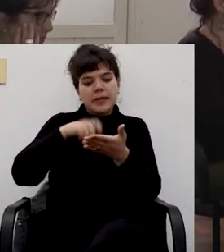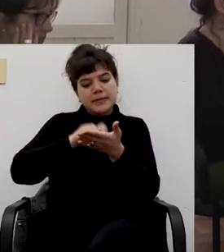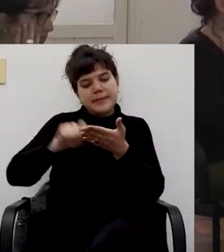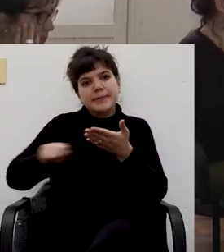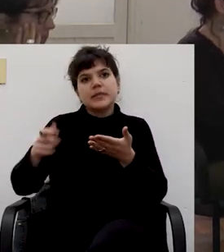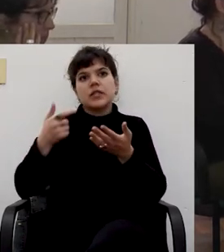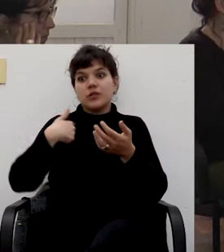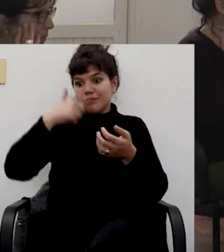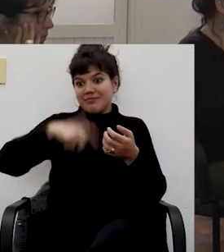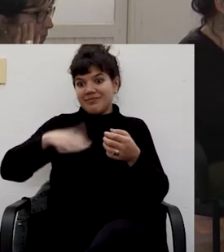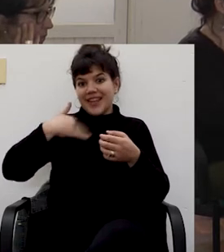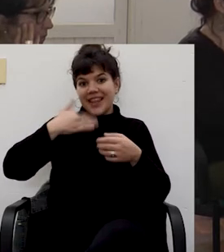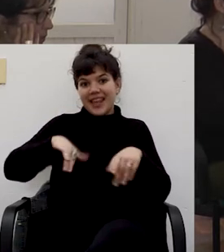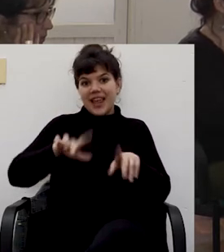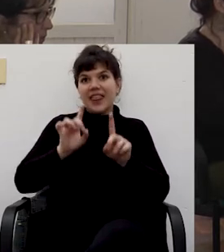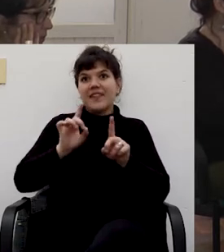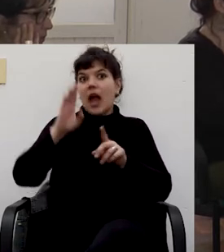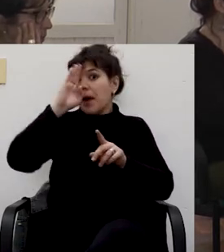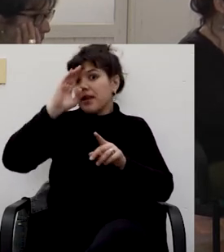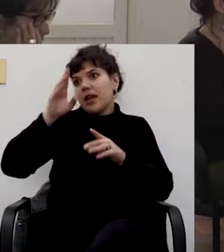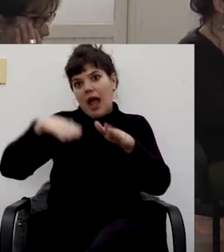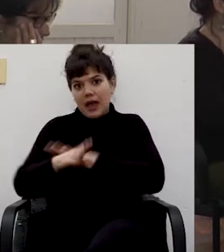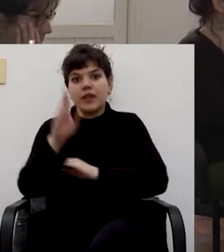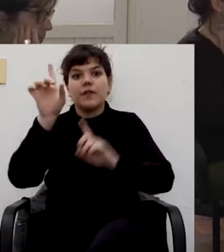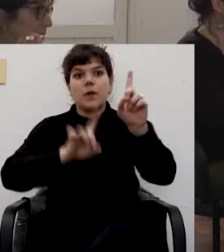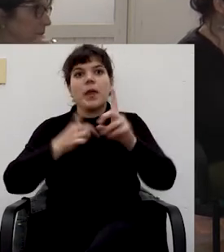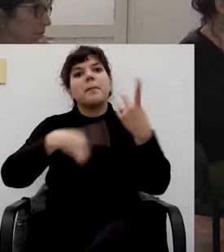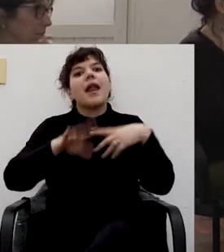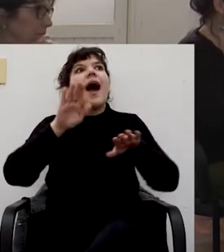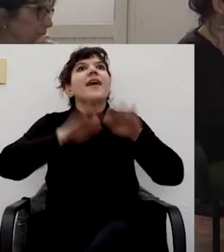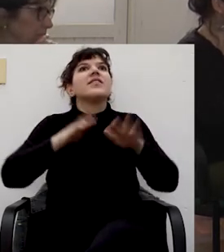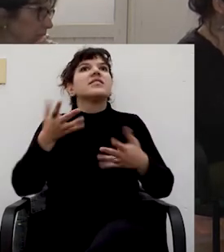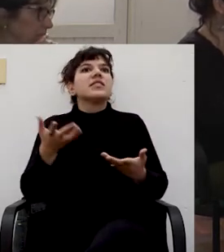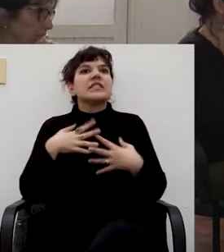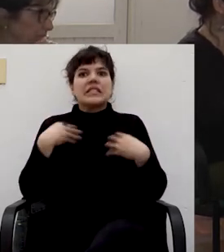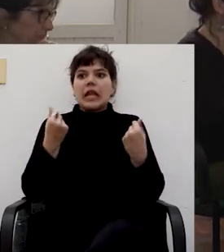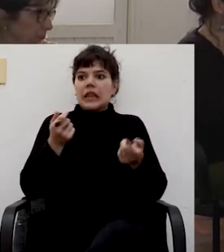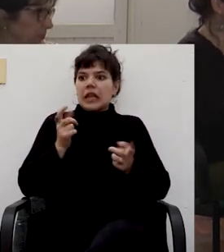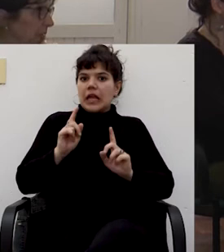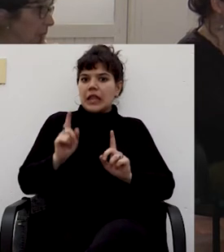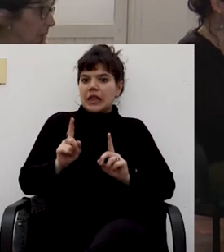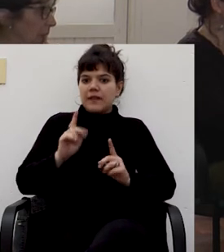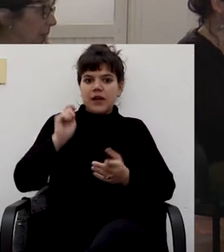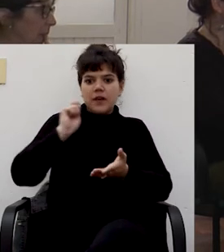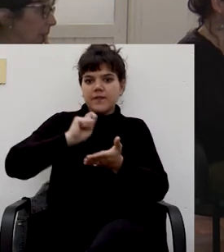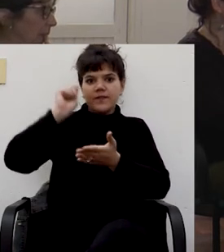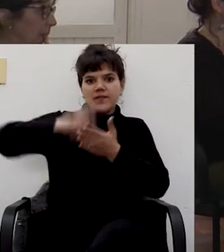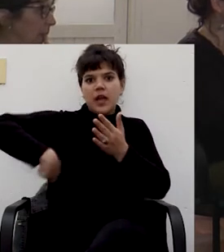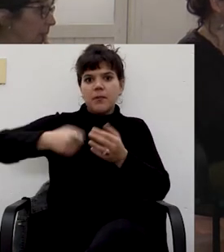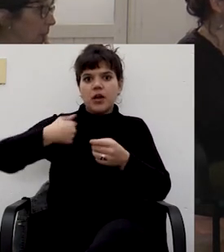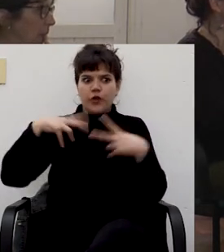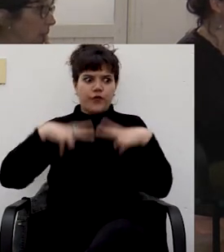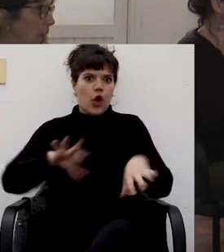yo entendería que estamos para aprenderlas en la universidad, pero que parece que tenemos como que firmamos así que nos inscribimos y las tenemos que